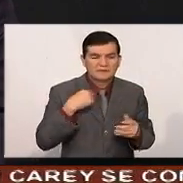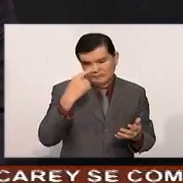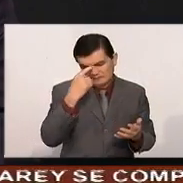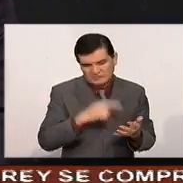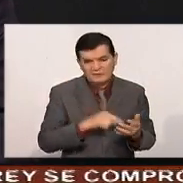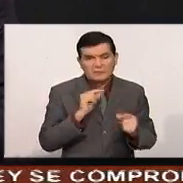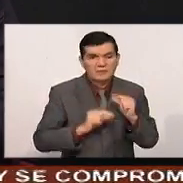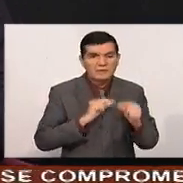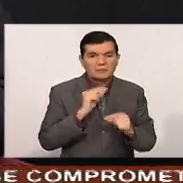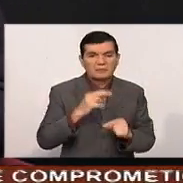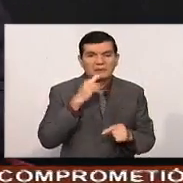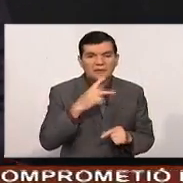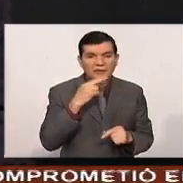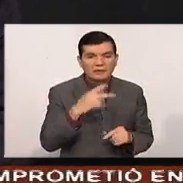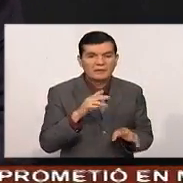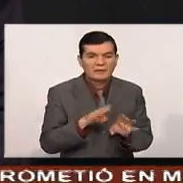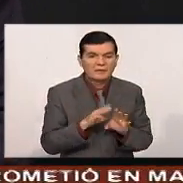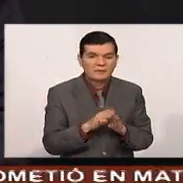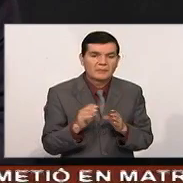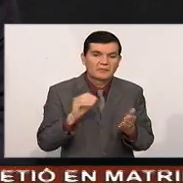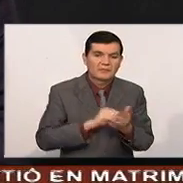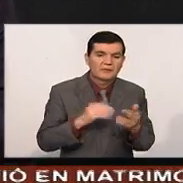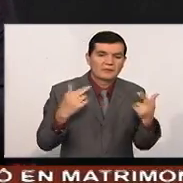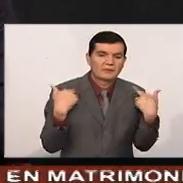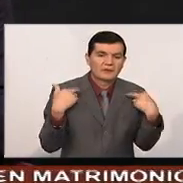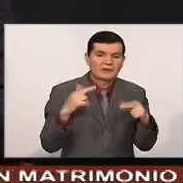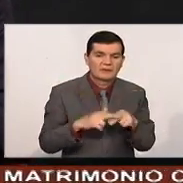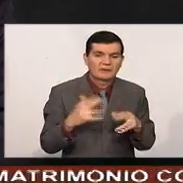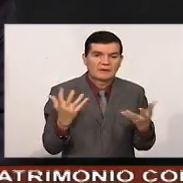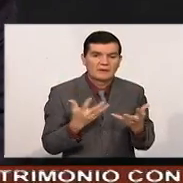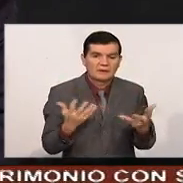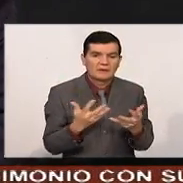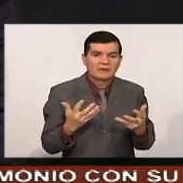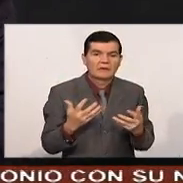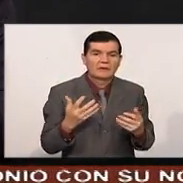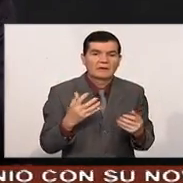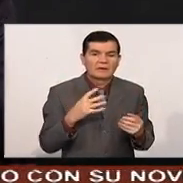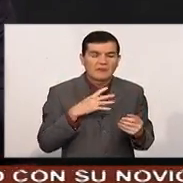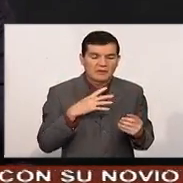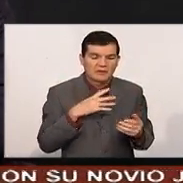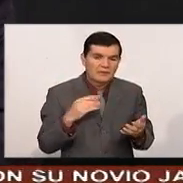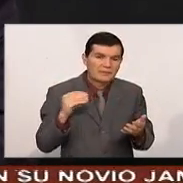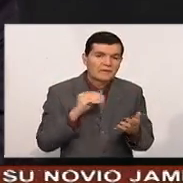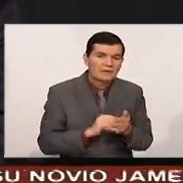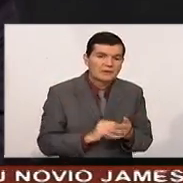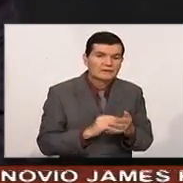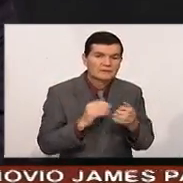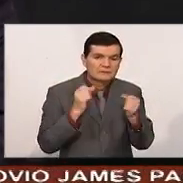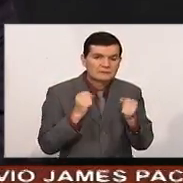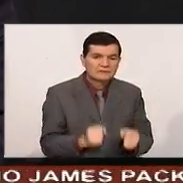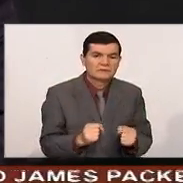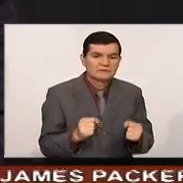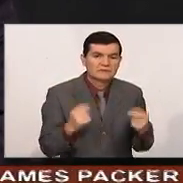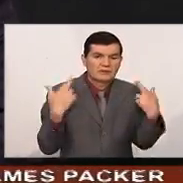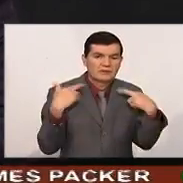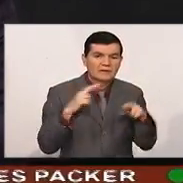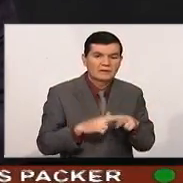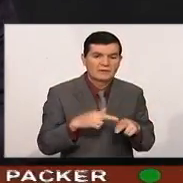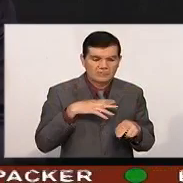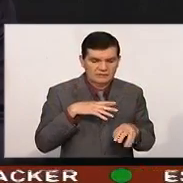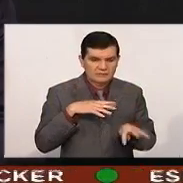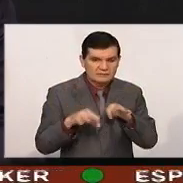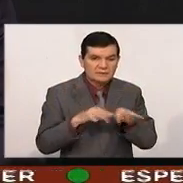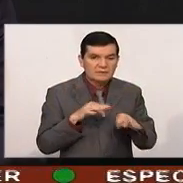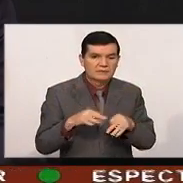que mejorar los profesores que las imparten. Es ahí donde creo que nos ha faltado un poco apuntalar el cuerpo docente, y nosotros estamos